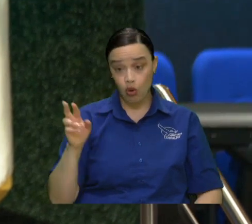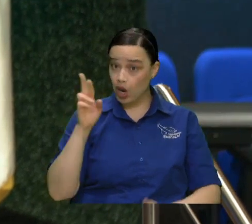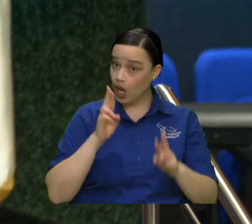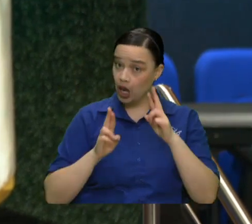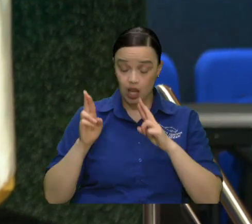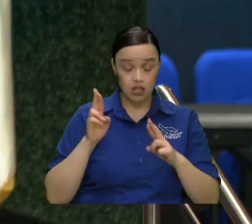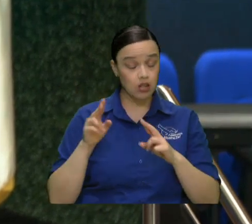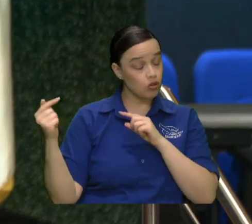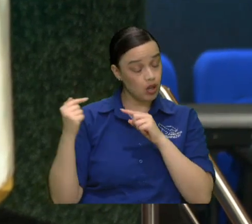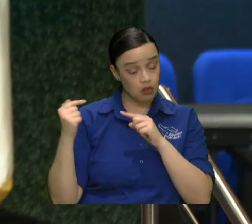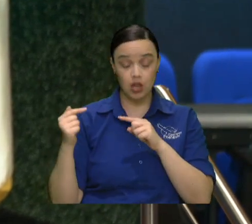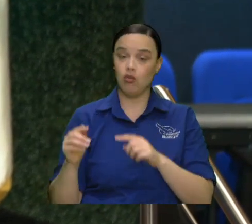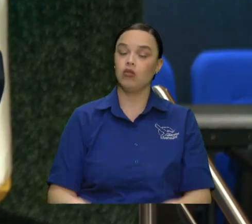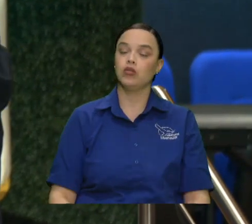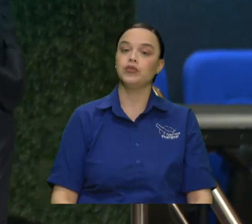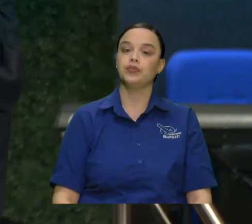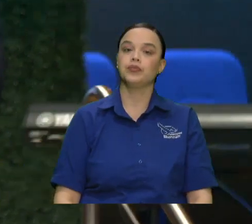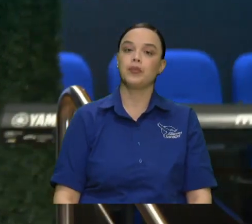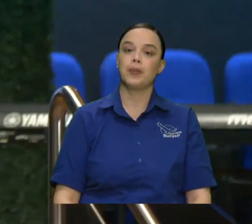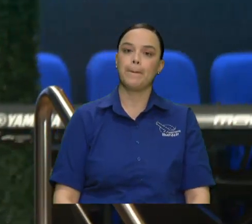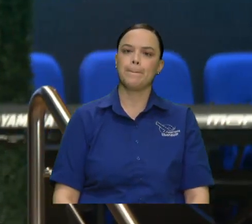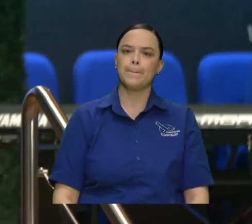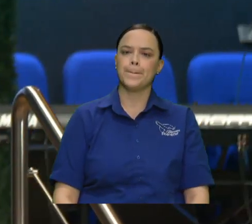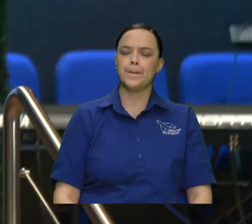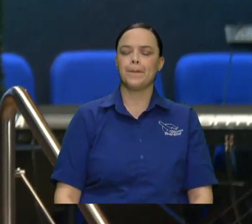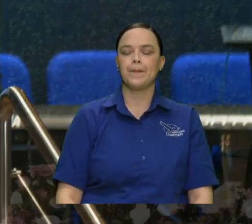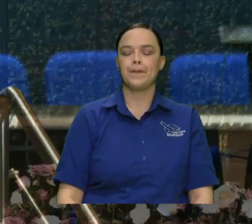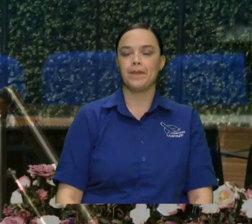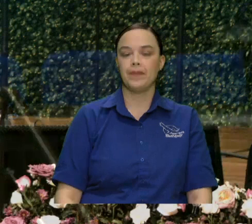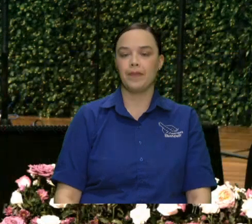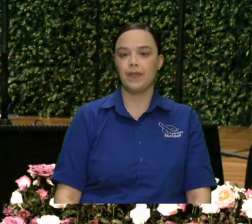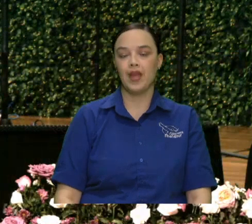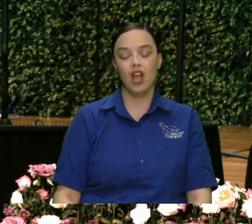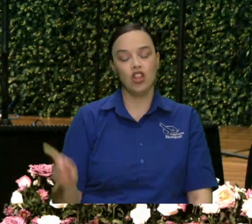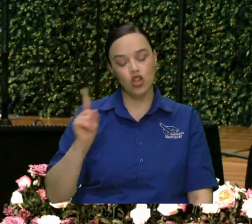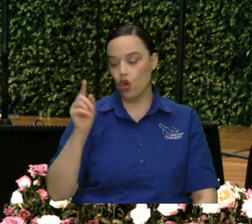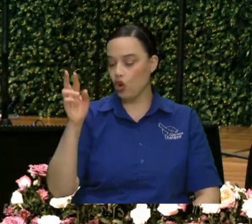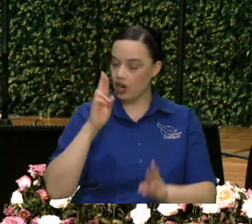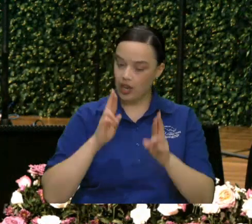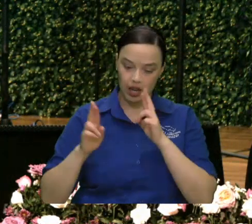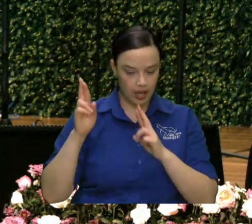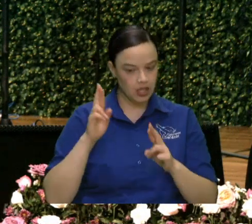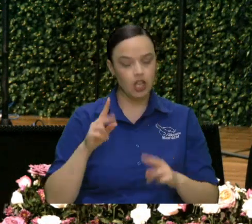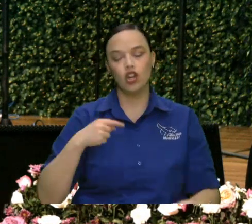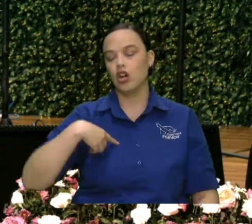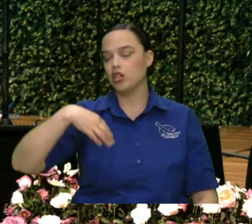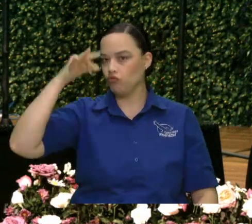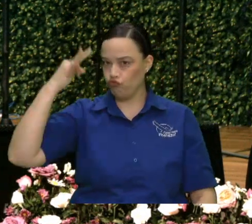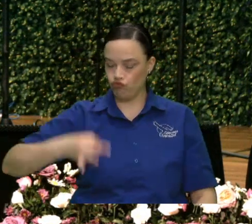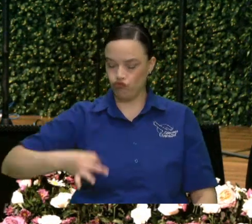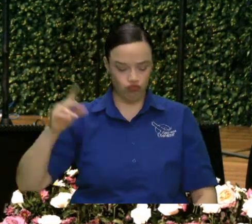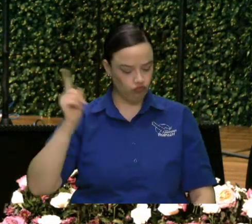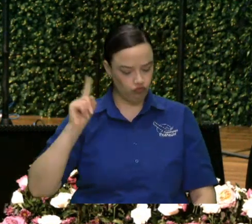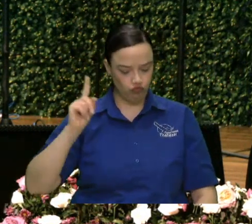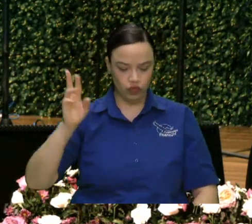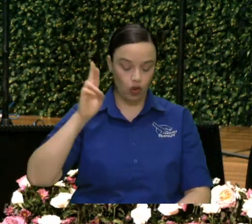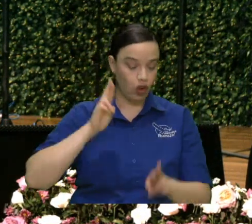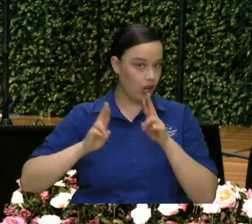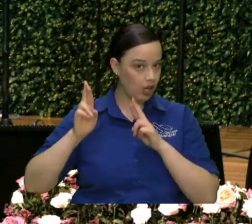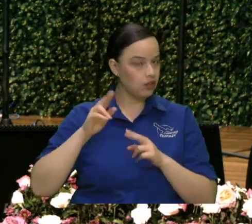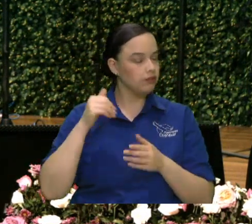aquel que fue entregado en el polvo que va a regresar por otra no regresa se lo aseguro que no regresa amén